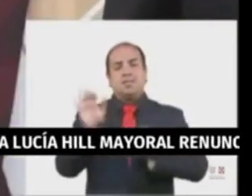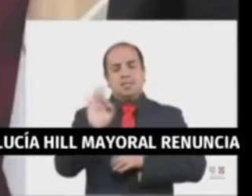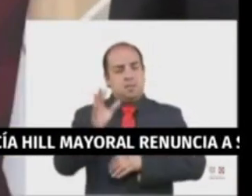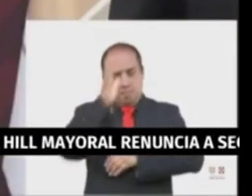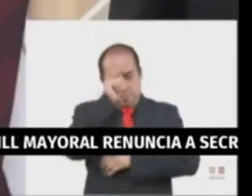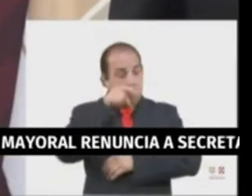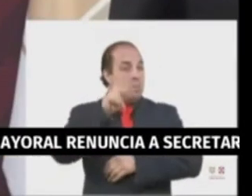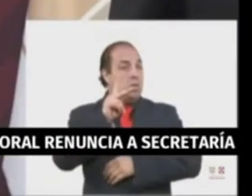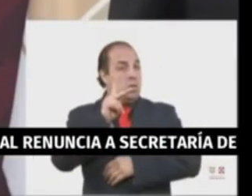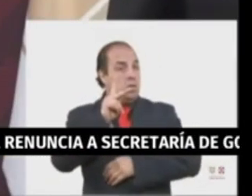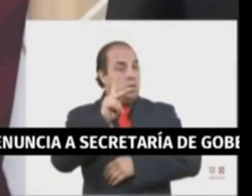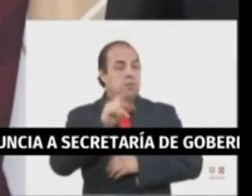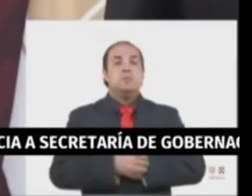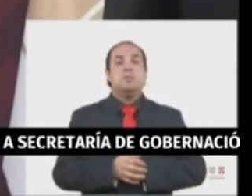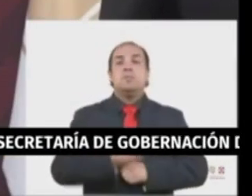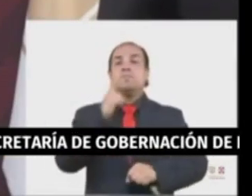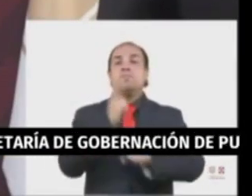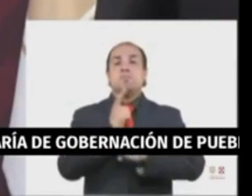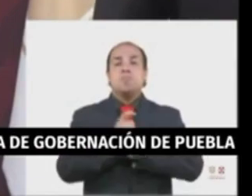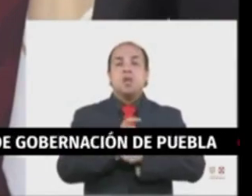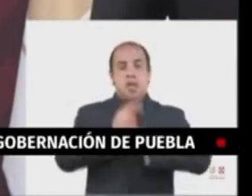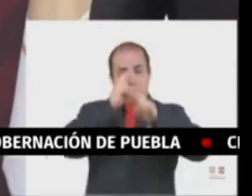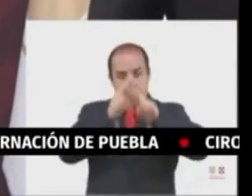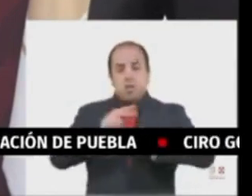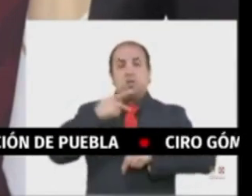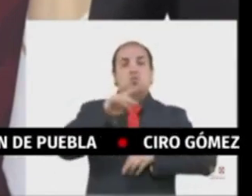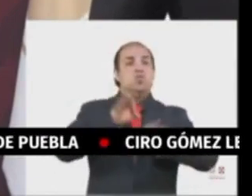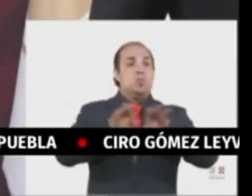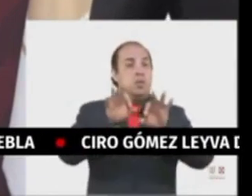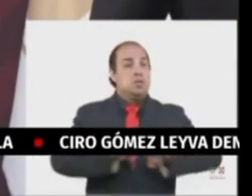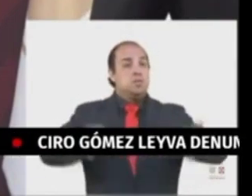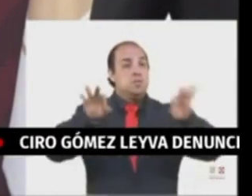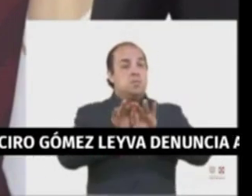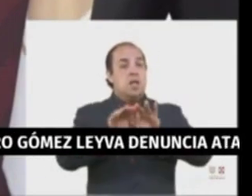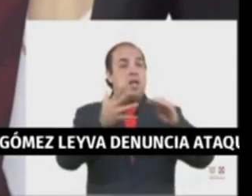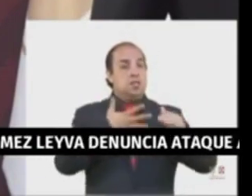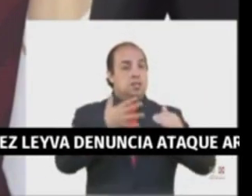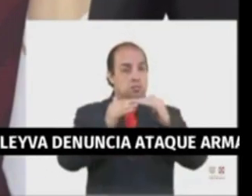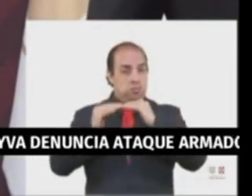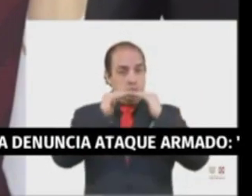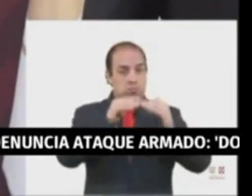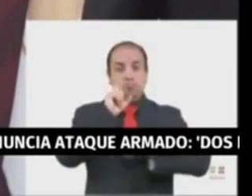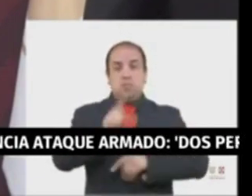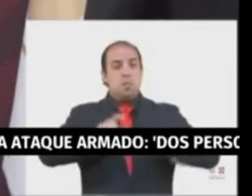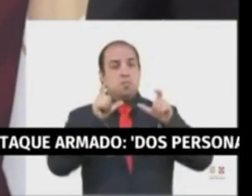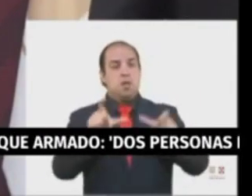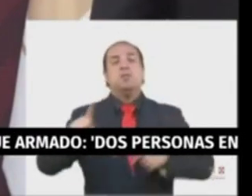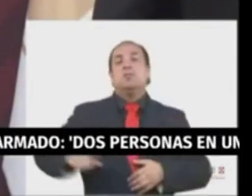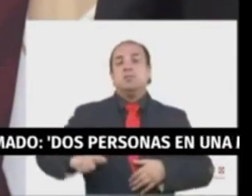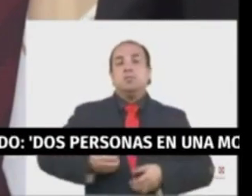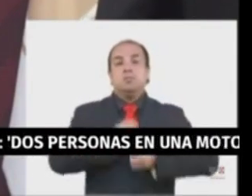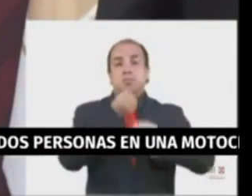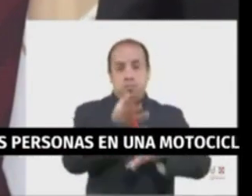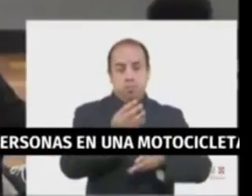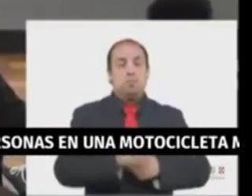pero por encima de todo está la labor que realizan, que es indispensable para la democracia, y la protección por parte del gobierno. Y